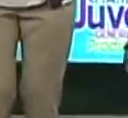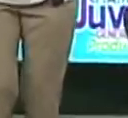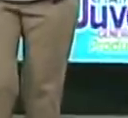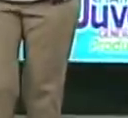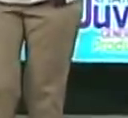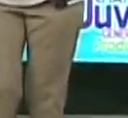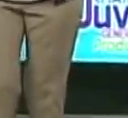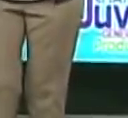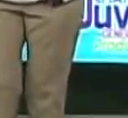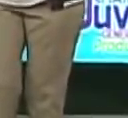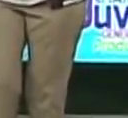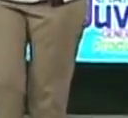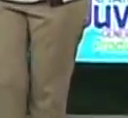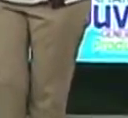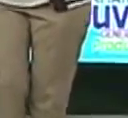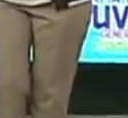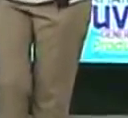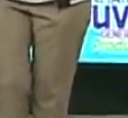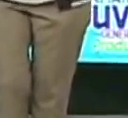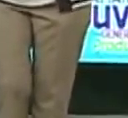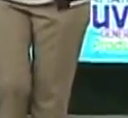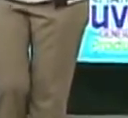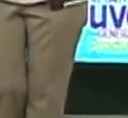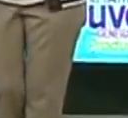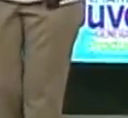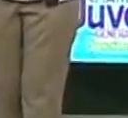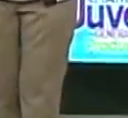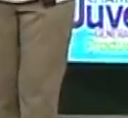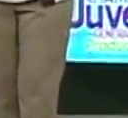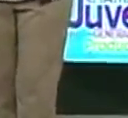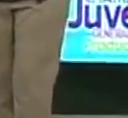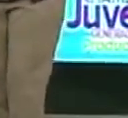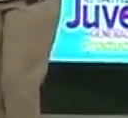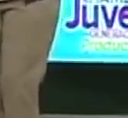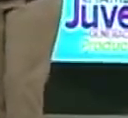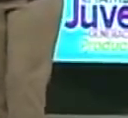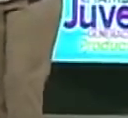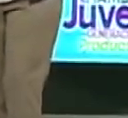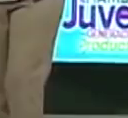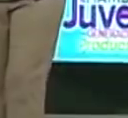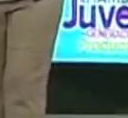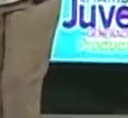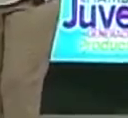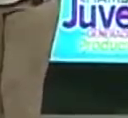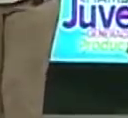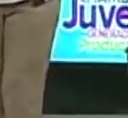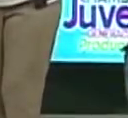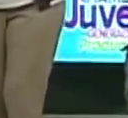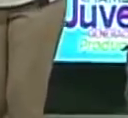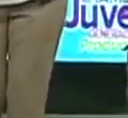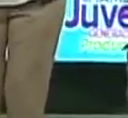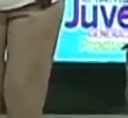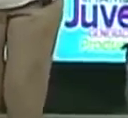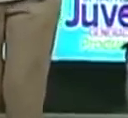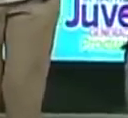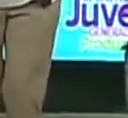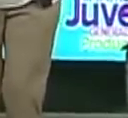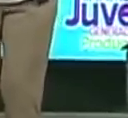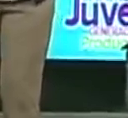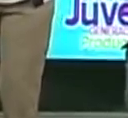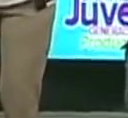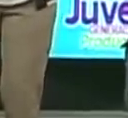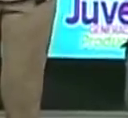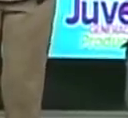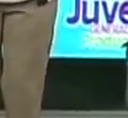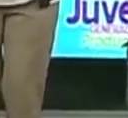indestructible. Mira, escucha, escúchalo tú, tú, mira. Nico es el mío. Yo no quiero otro,